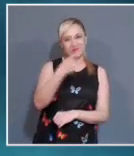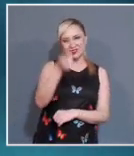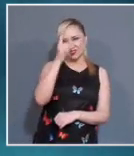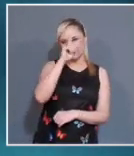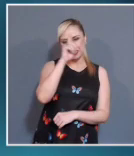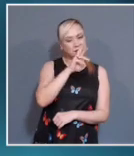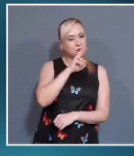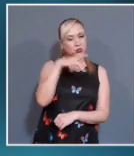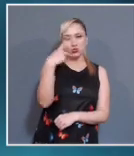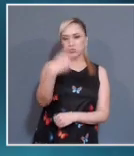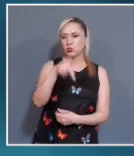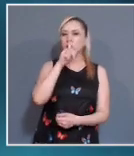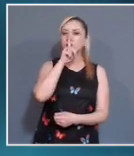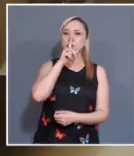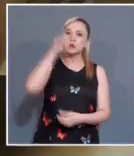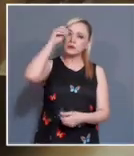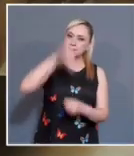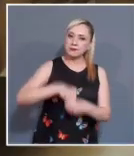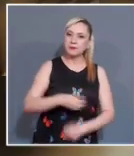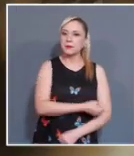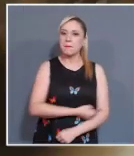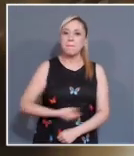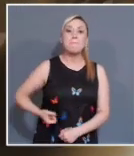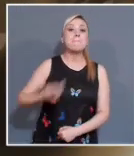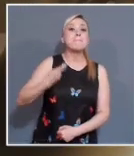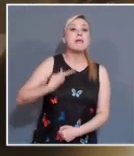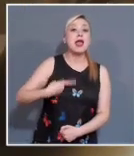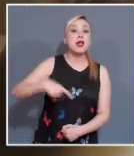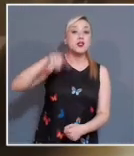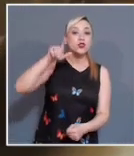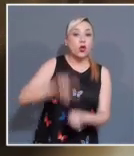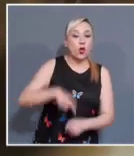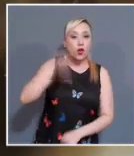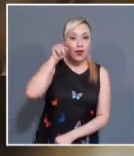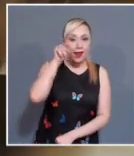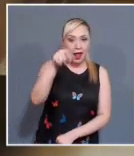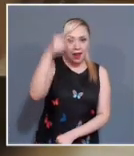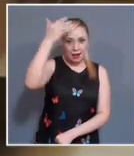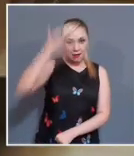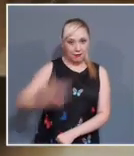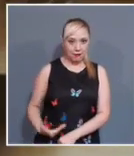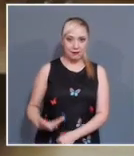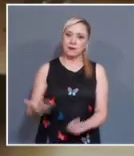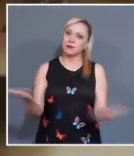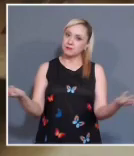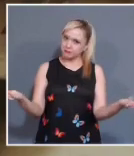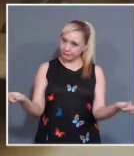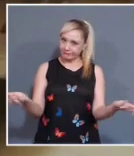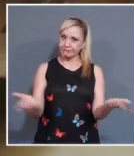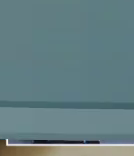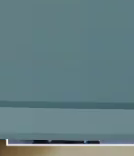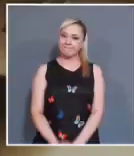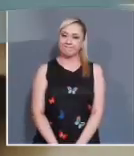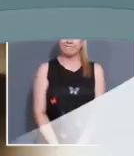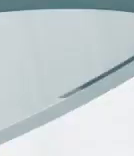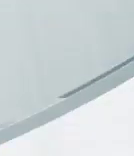de identificación personal. Para el canal del Poder Judicial de la Federación, Rosy García.